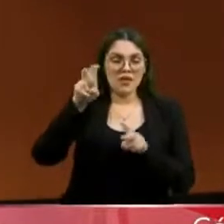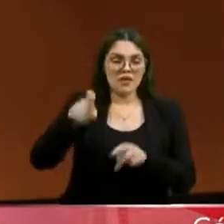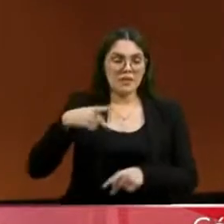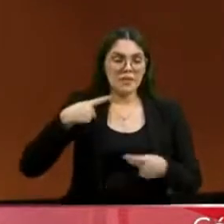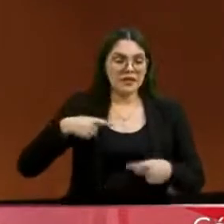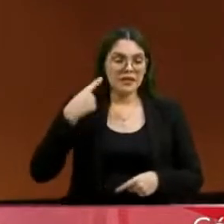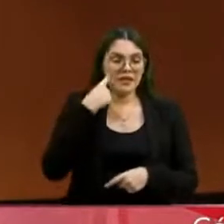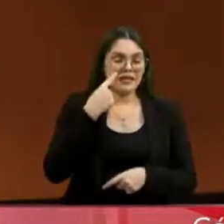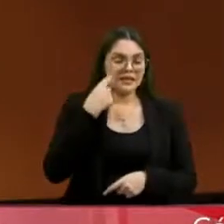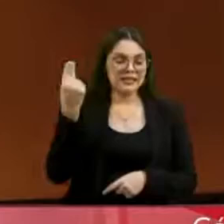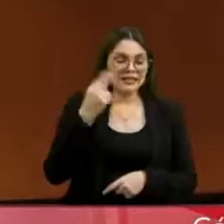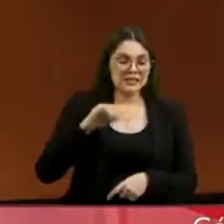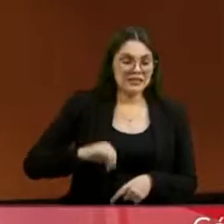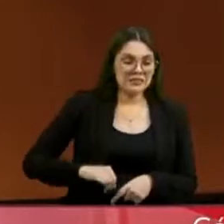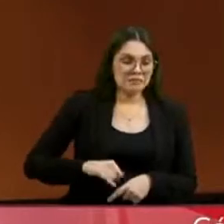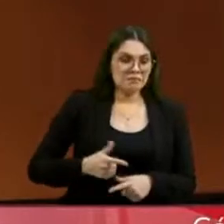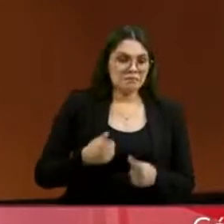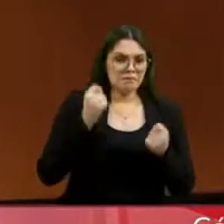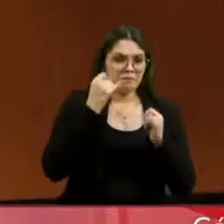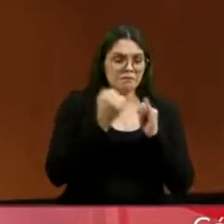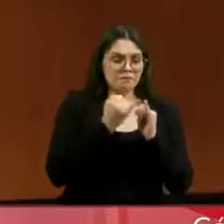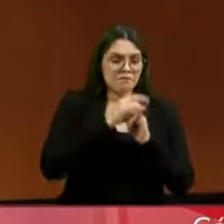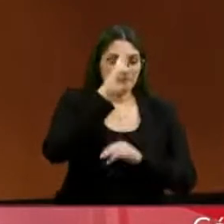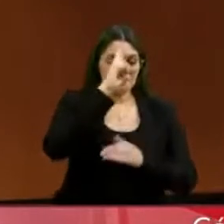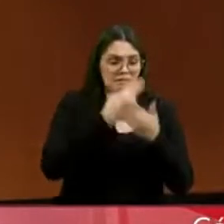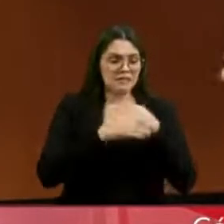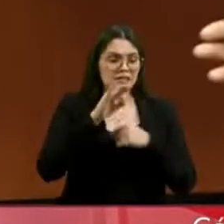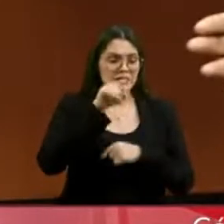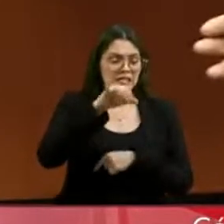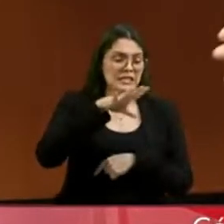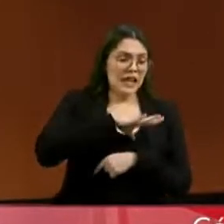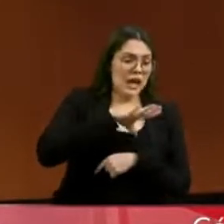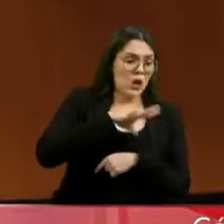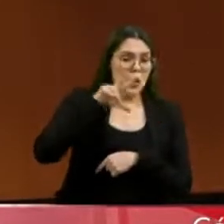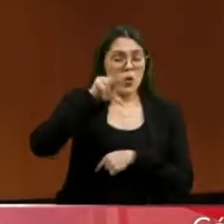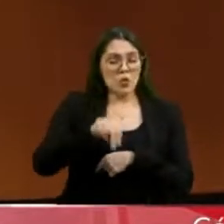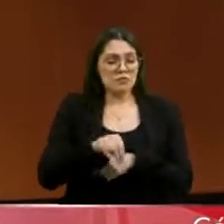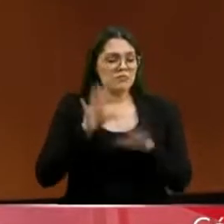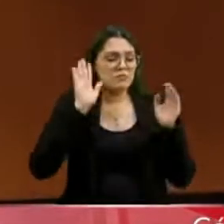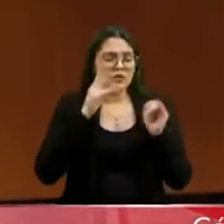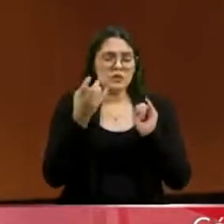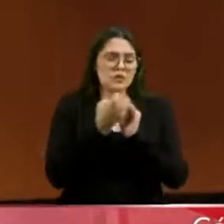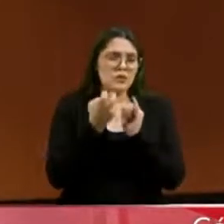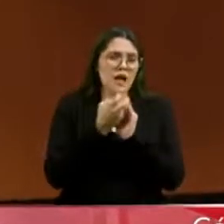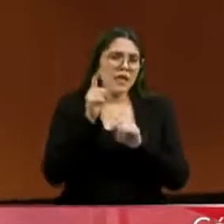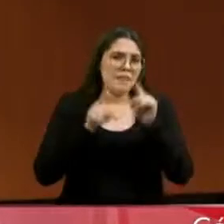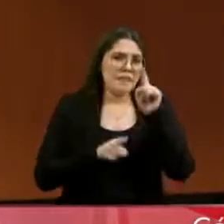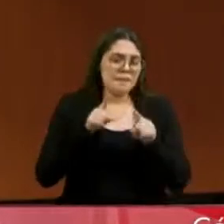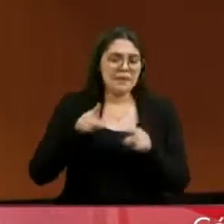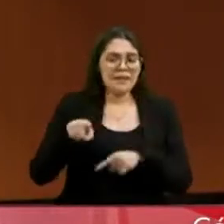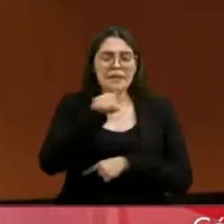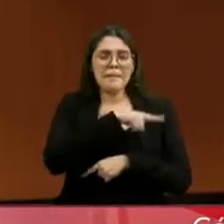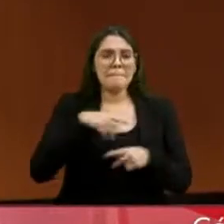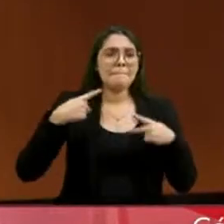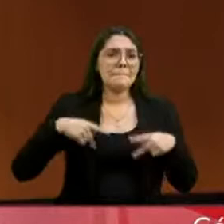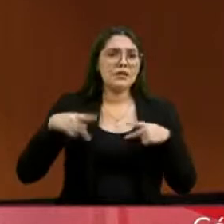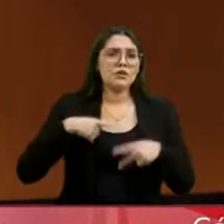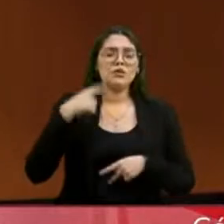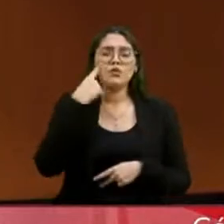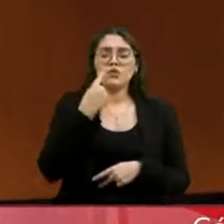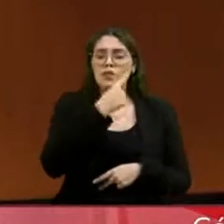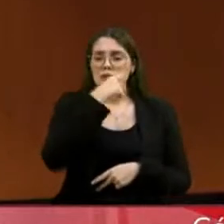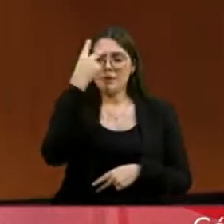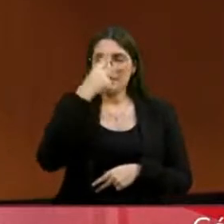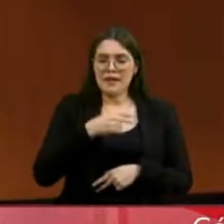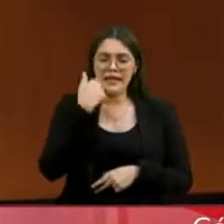pueblo. Si están o no están, es insustancial, porque el pueblo de México sigue su marcha